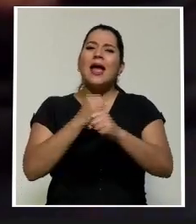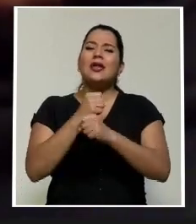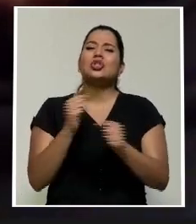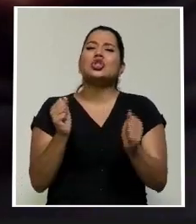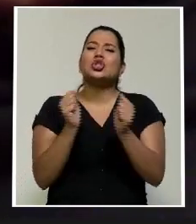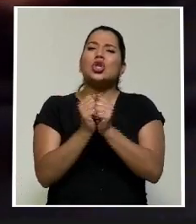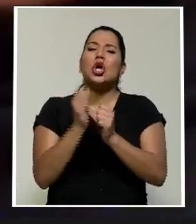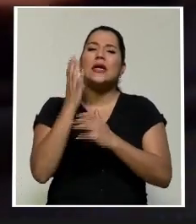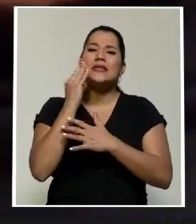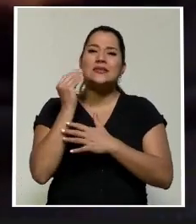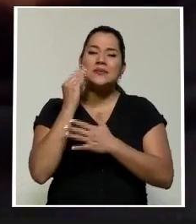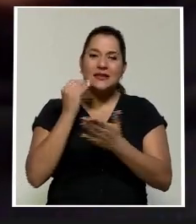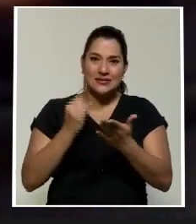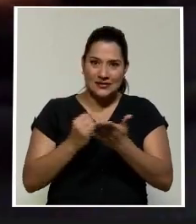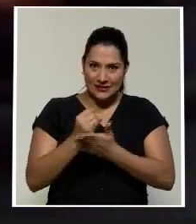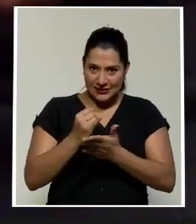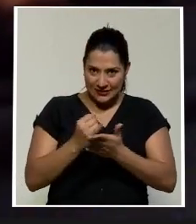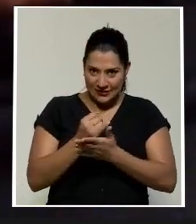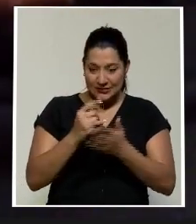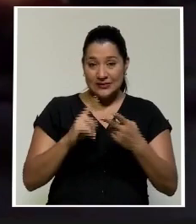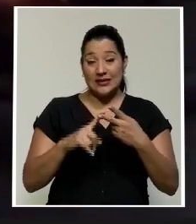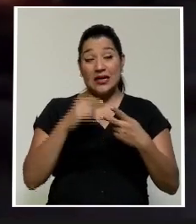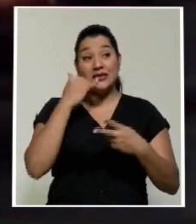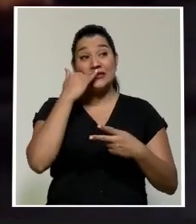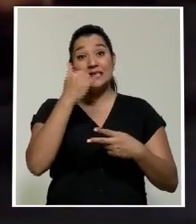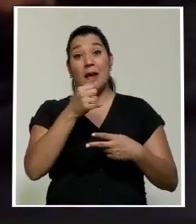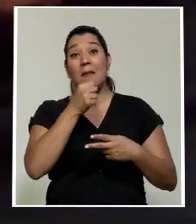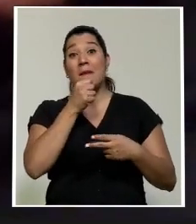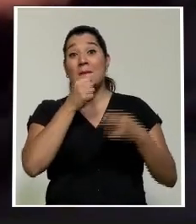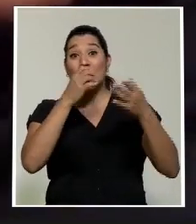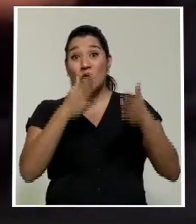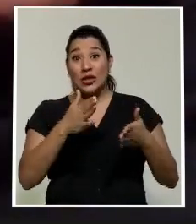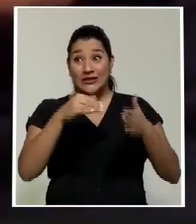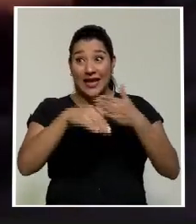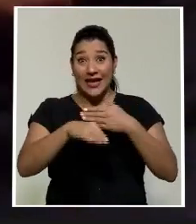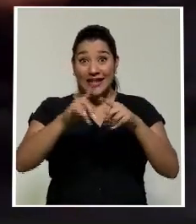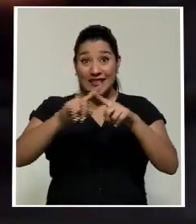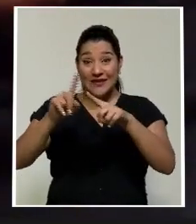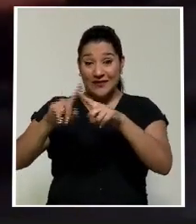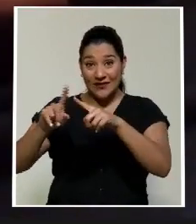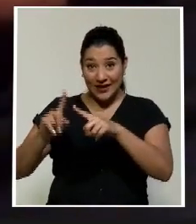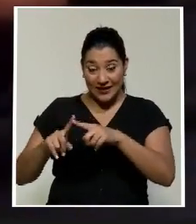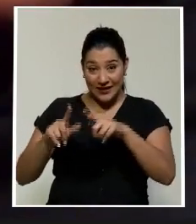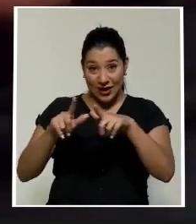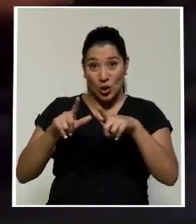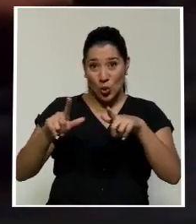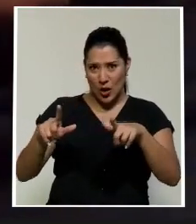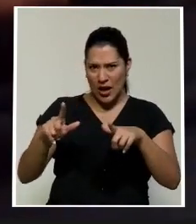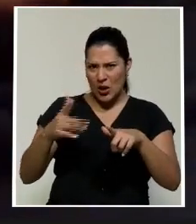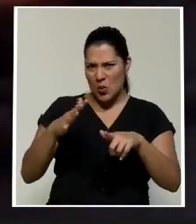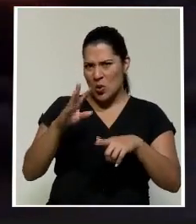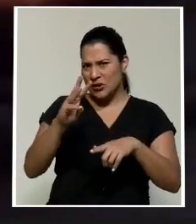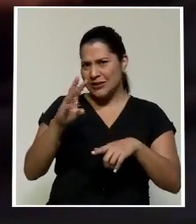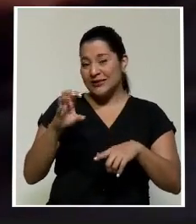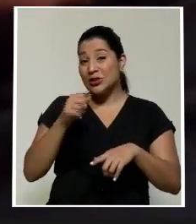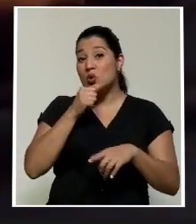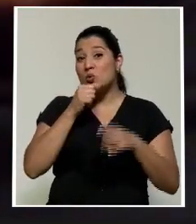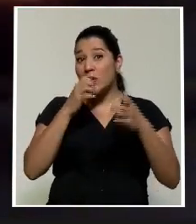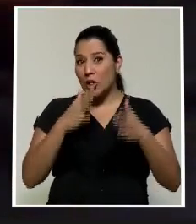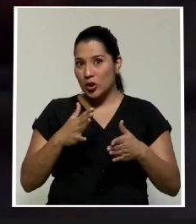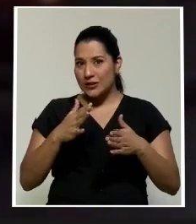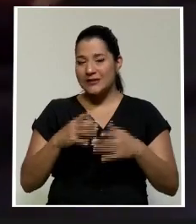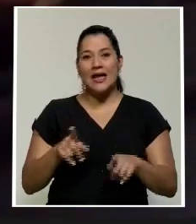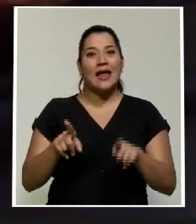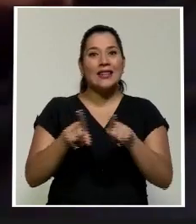esto, llamar a periodistas de todos los continentes, hay más de 600 periodistas, abrir en